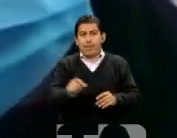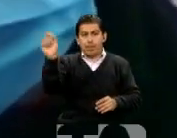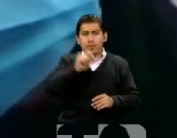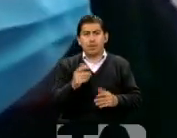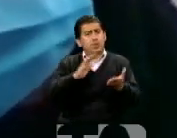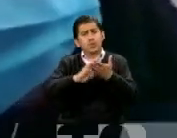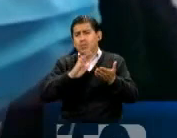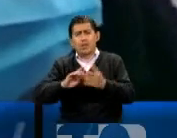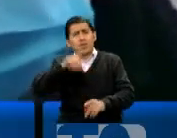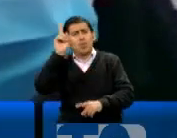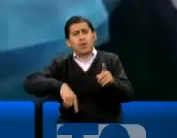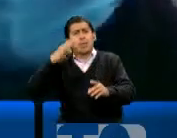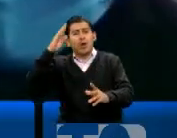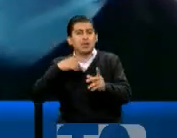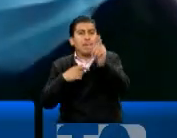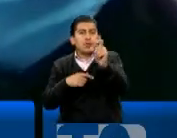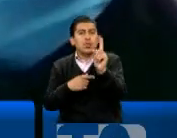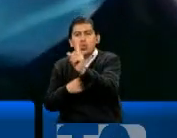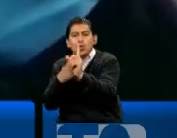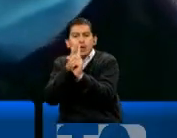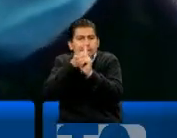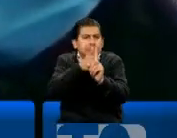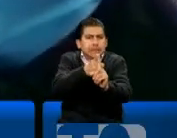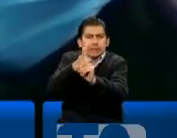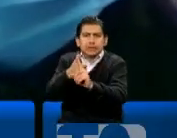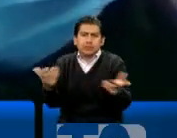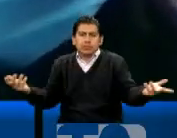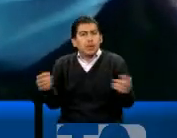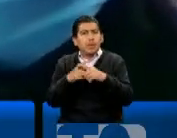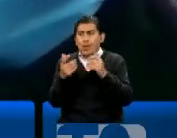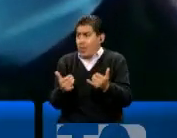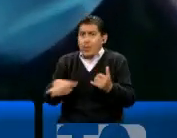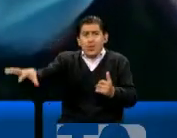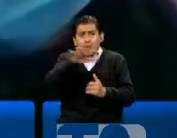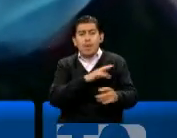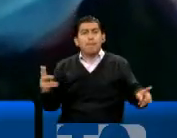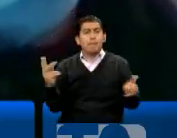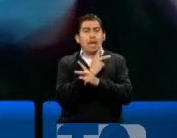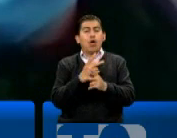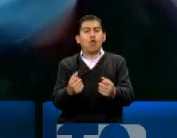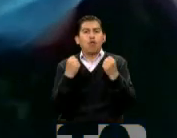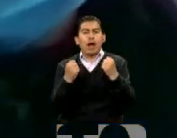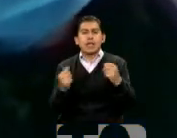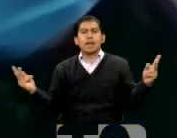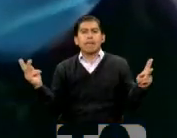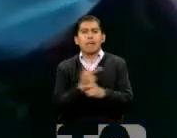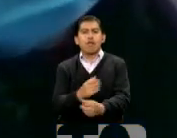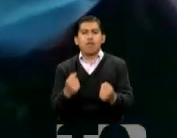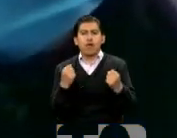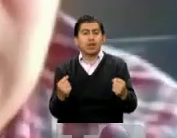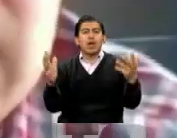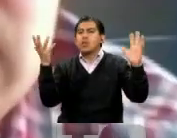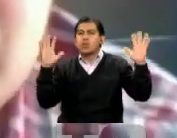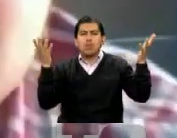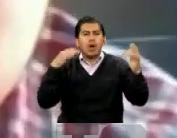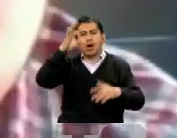policía atrás de cada uno de los ciudadanos pero es una situación muy crítica si el decir que no contamos con espacios de terapia intensiva